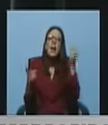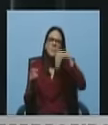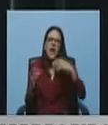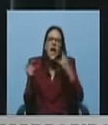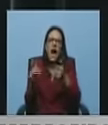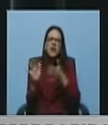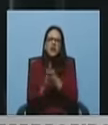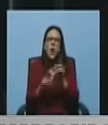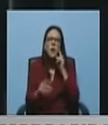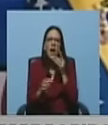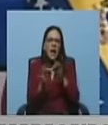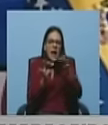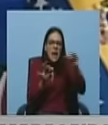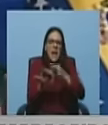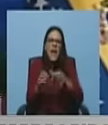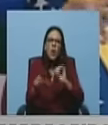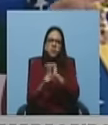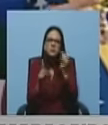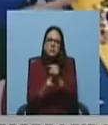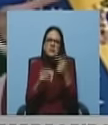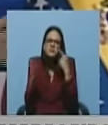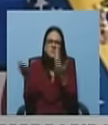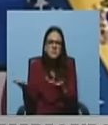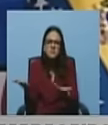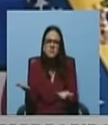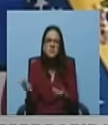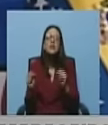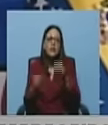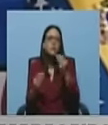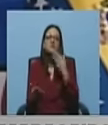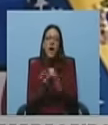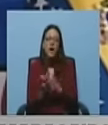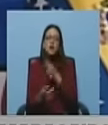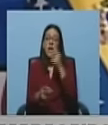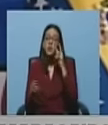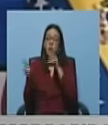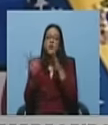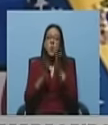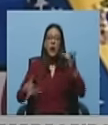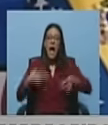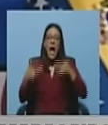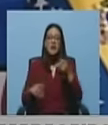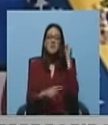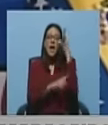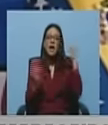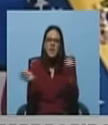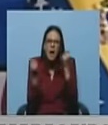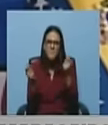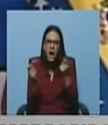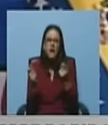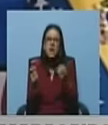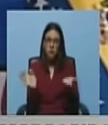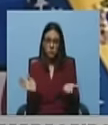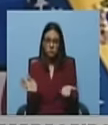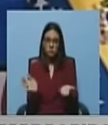esos tentáculos? Gracias. Él habla de las actividades, ¿no? De la campaña.